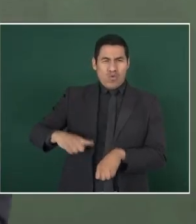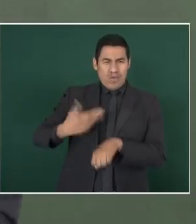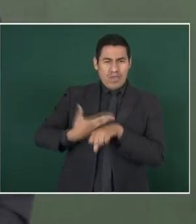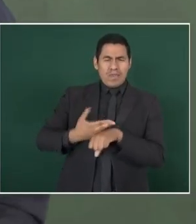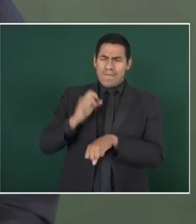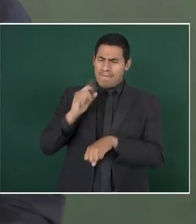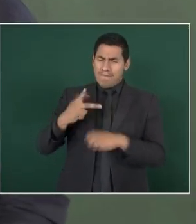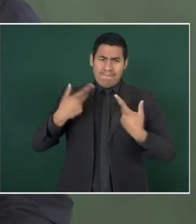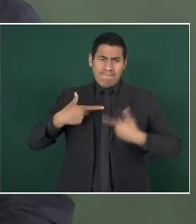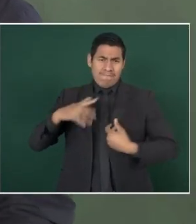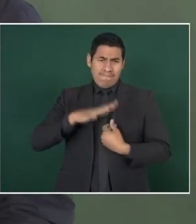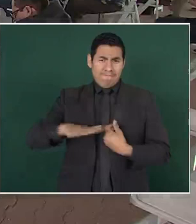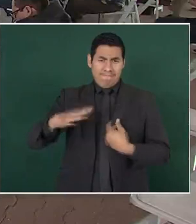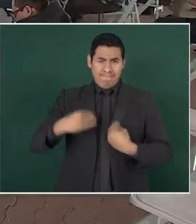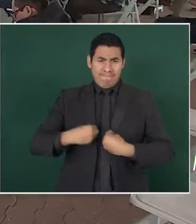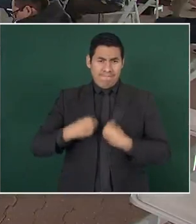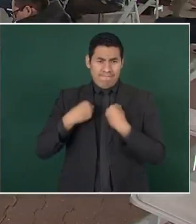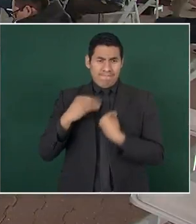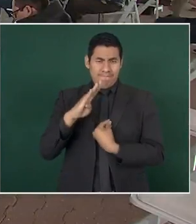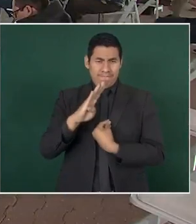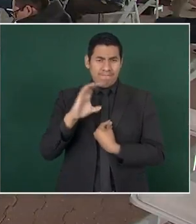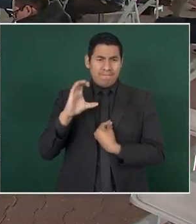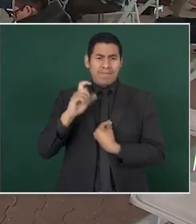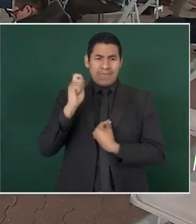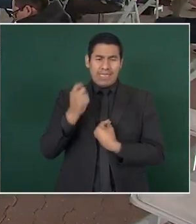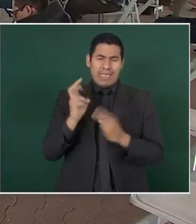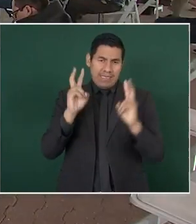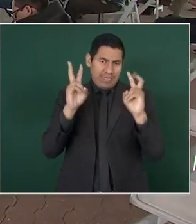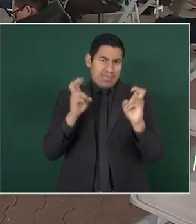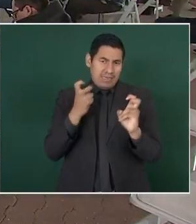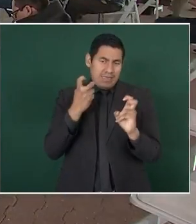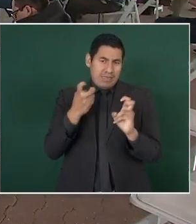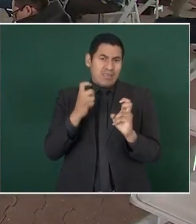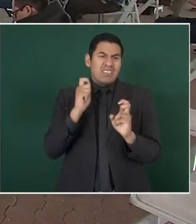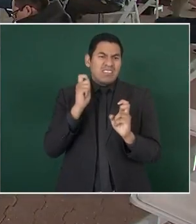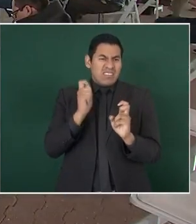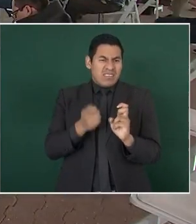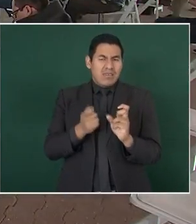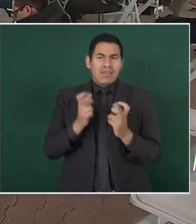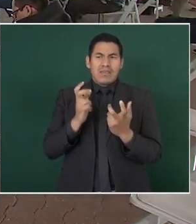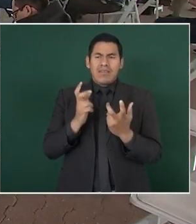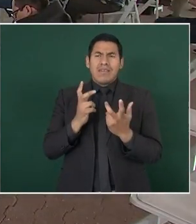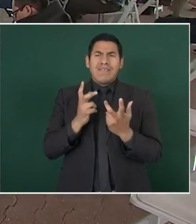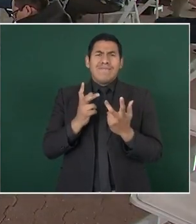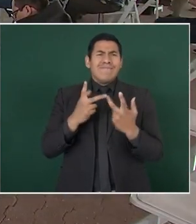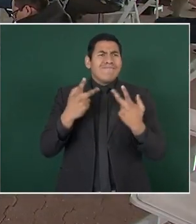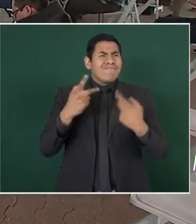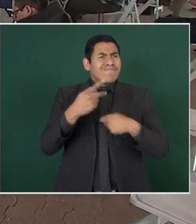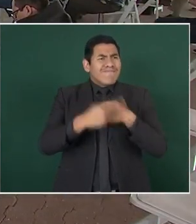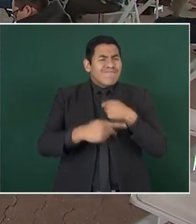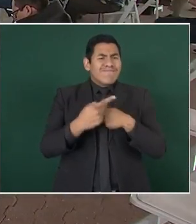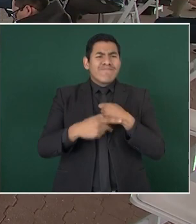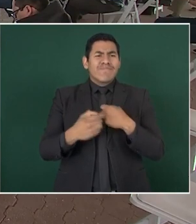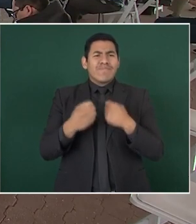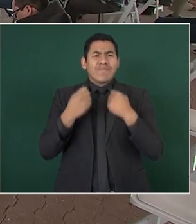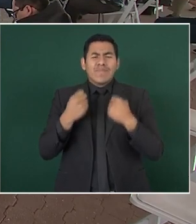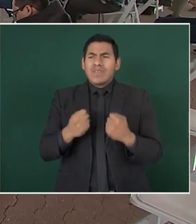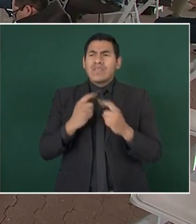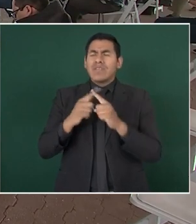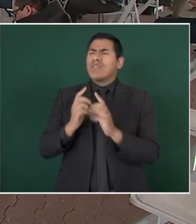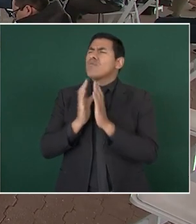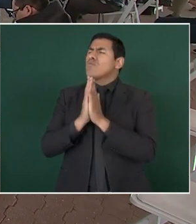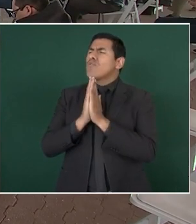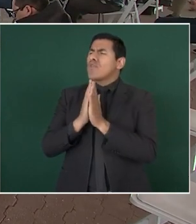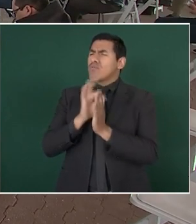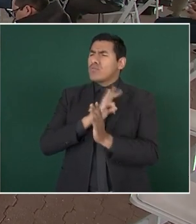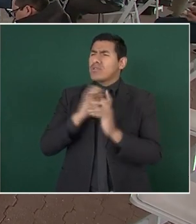pueblo de Baja California en este asunto de la inseguridad. ¿Por qué no pones la gráfica